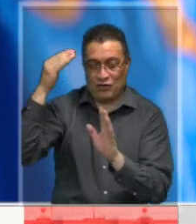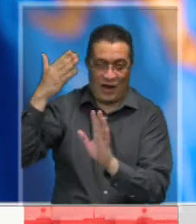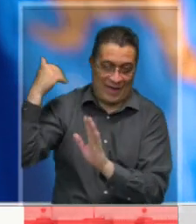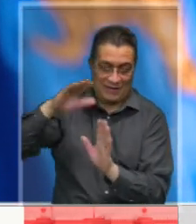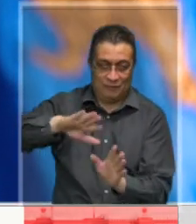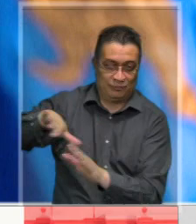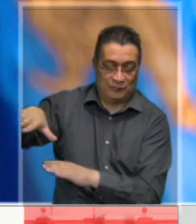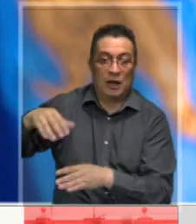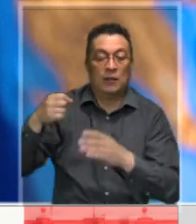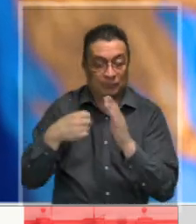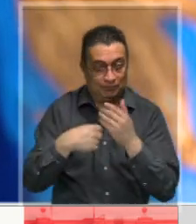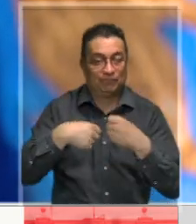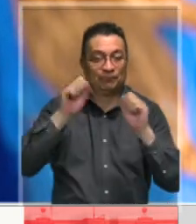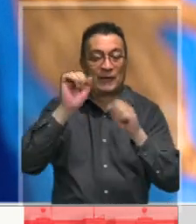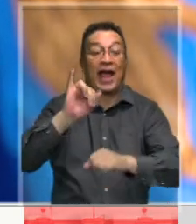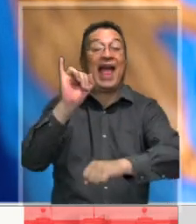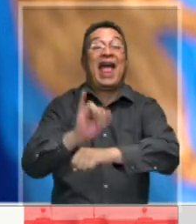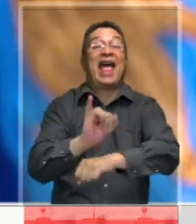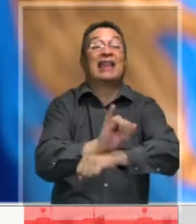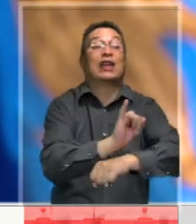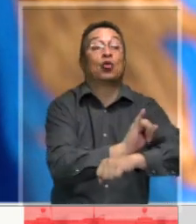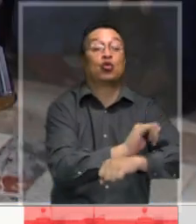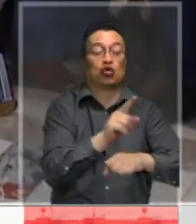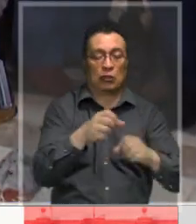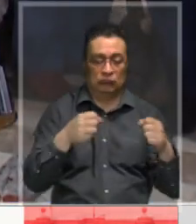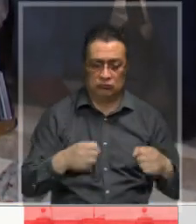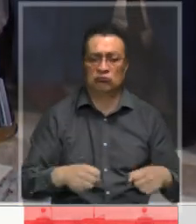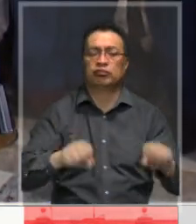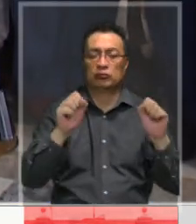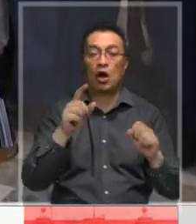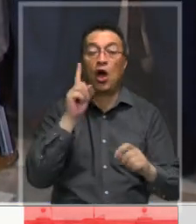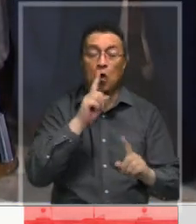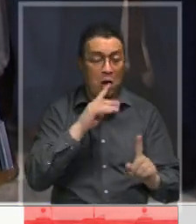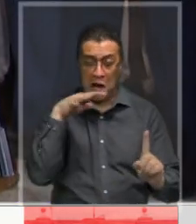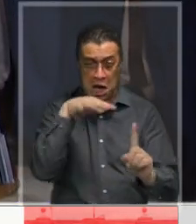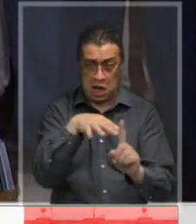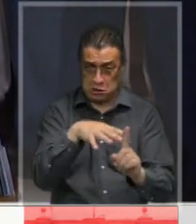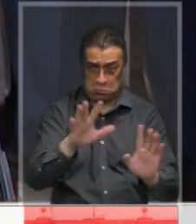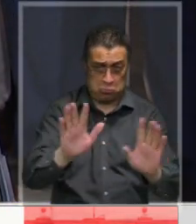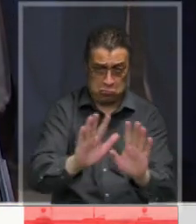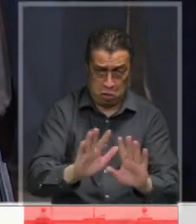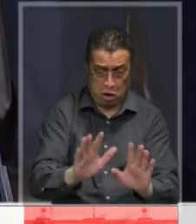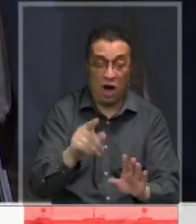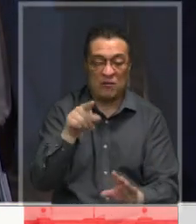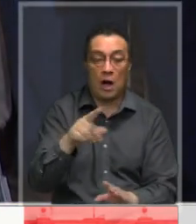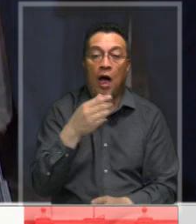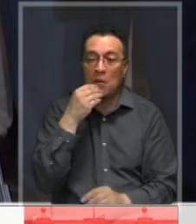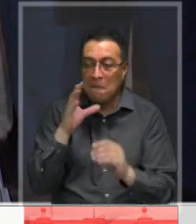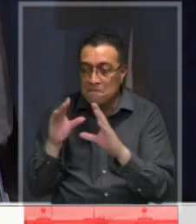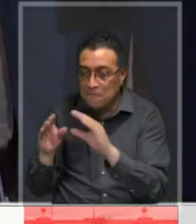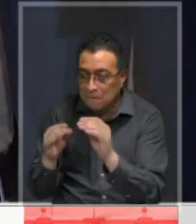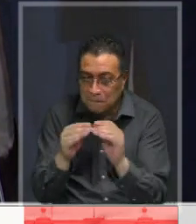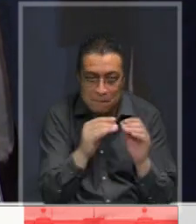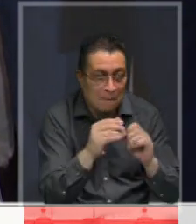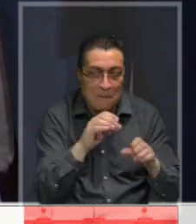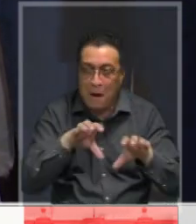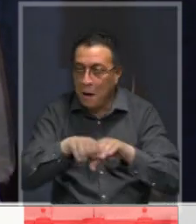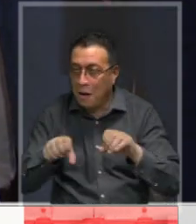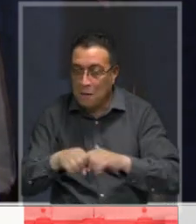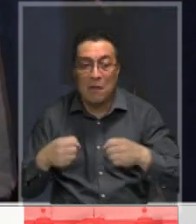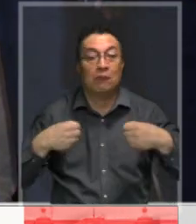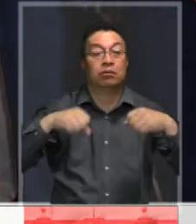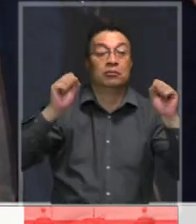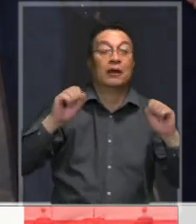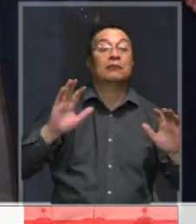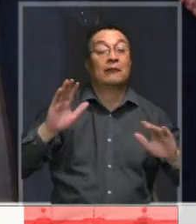ganó la institucionalidad, y no lo estoy diciendo como modo de crítica, porque algunos pueden considerar que ganó la cocina, que ganaron los de siempre. Depende de quién lo lea.